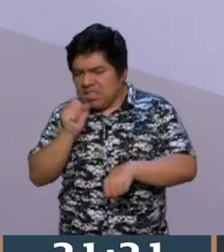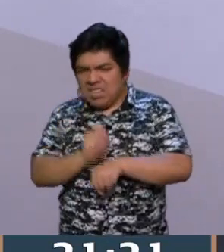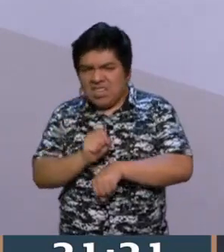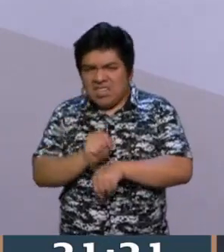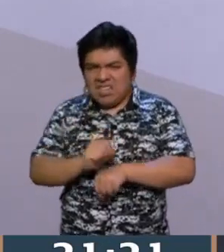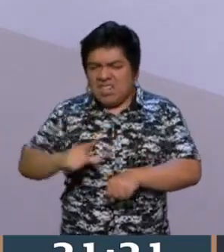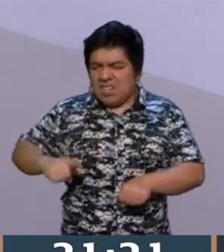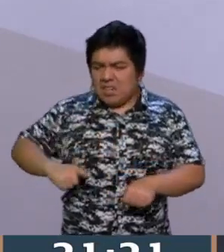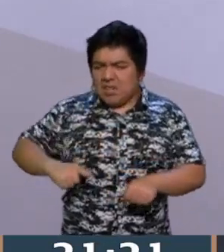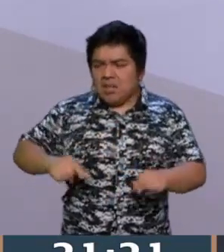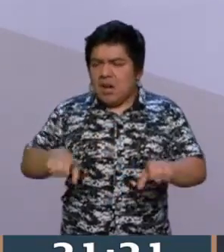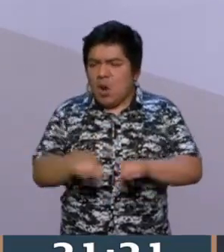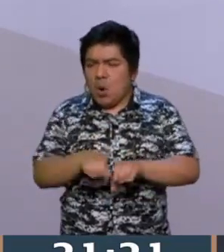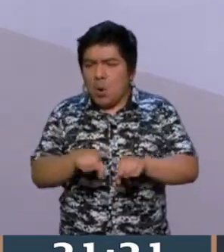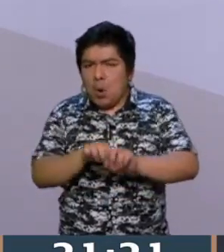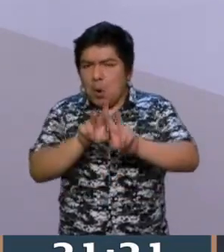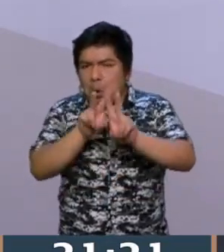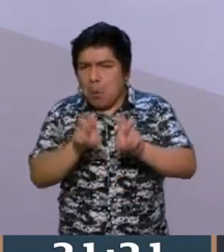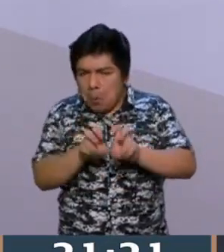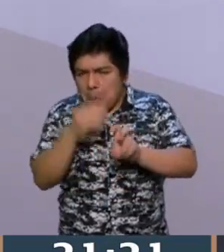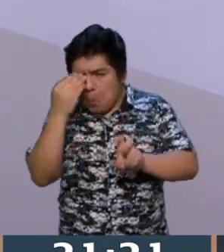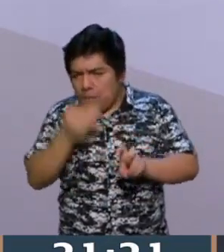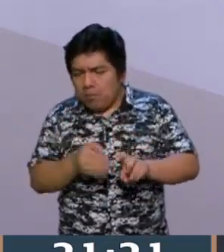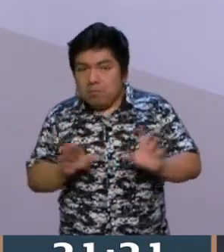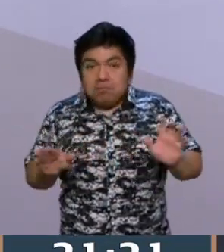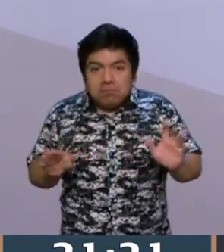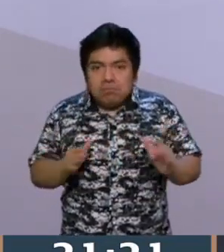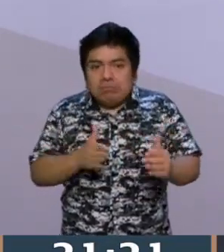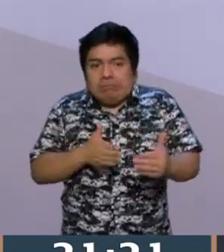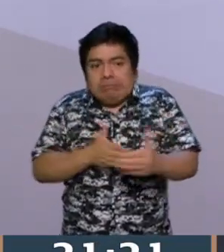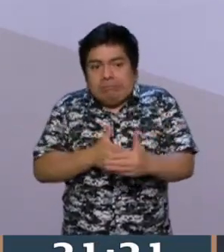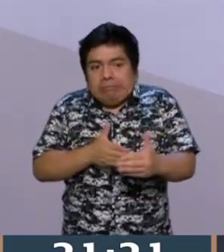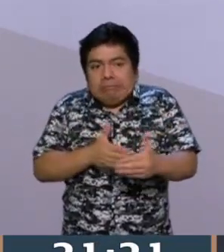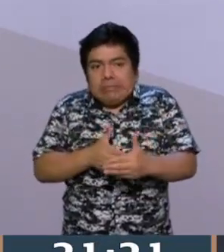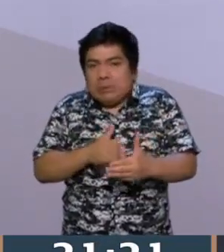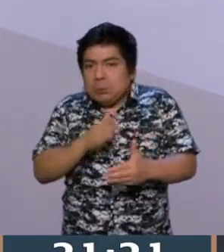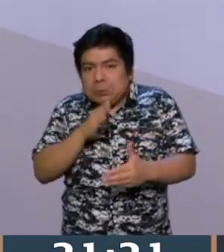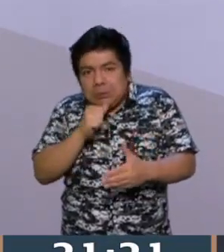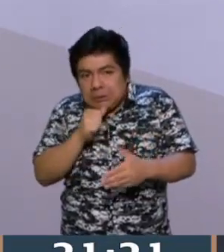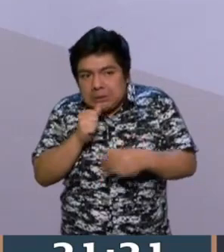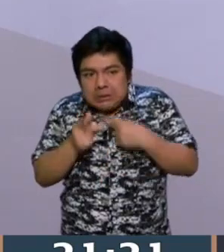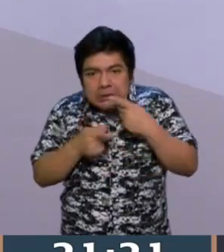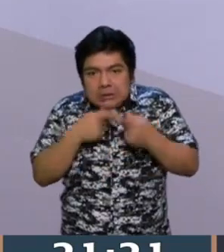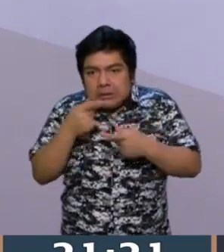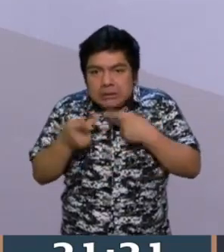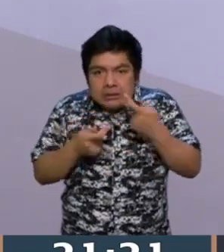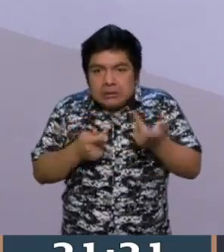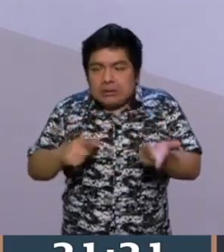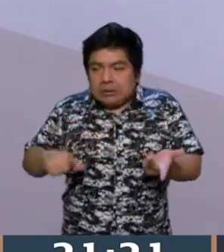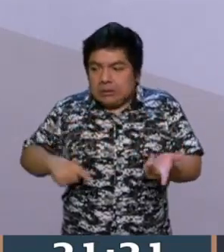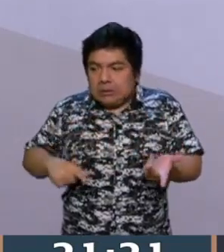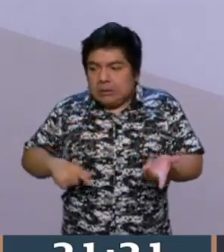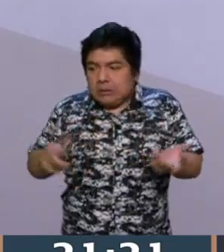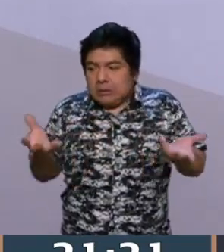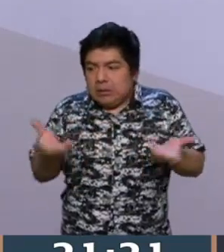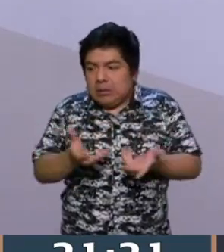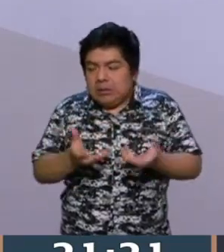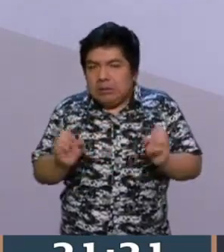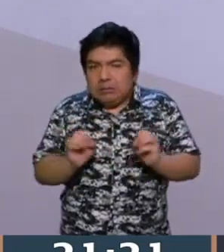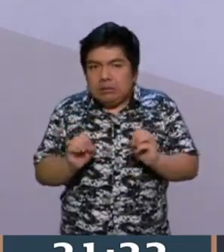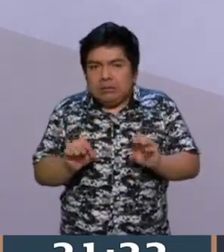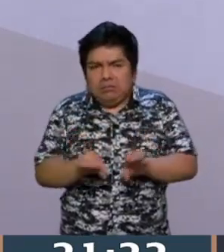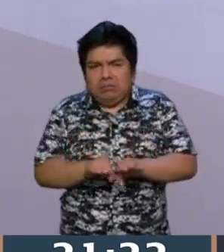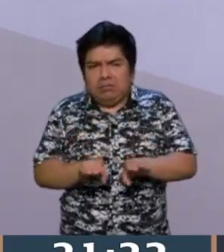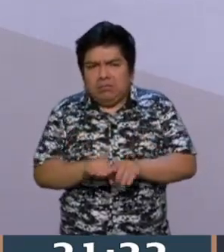Gobierno, ¿cómo van a abordar este tema? Digo, tengo entendido que les limitan a que no se pueda hablar sobre logros gubernamentales, pero ¿cuál es